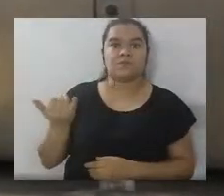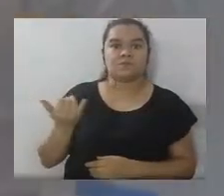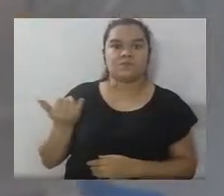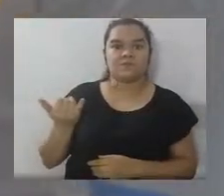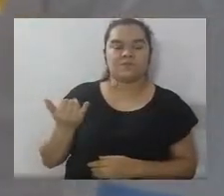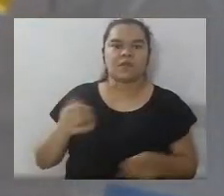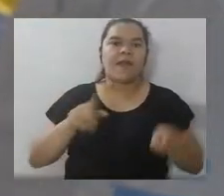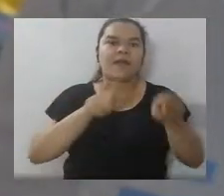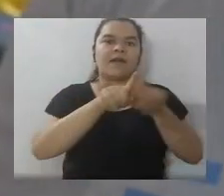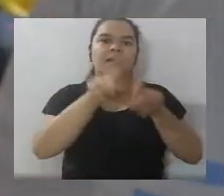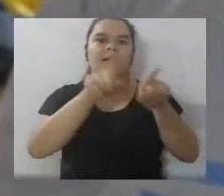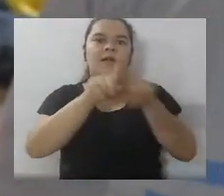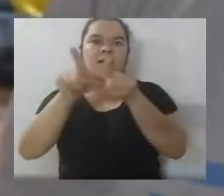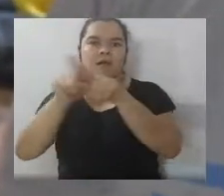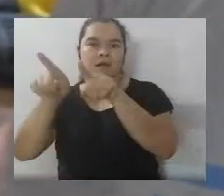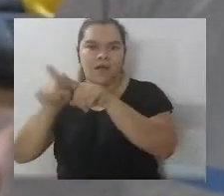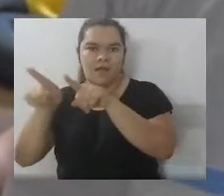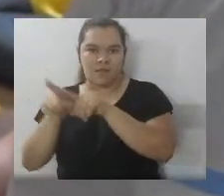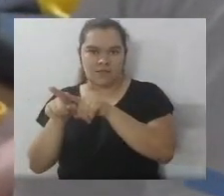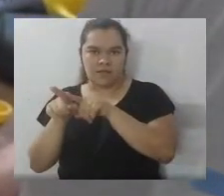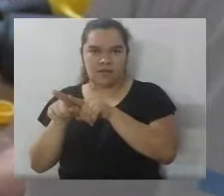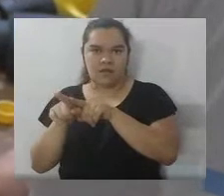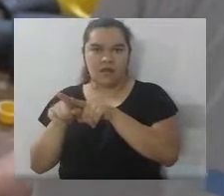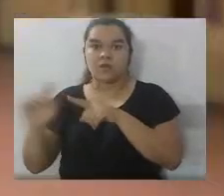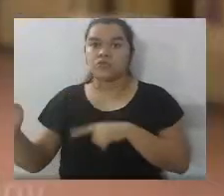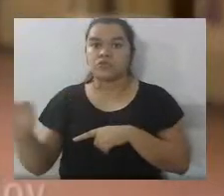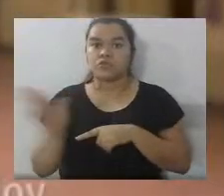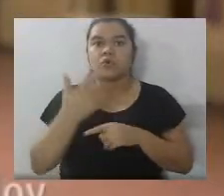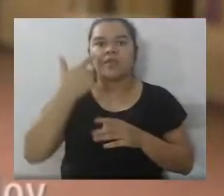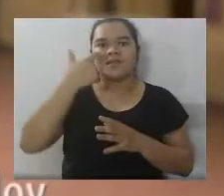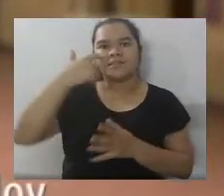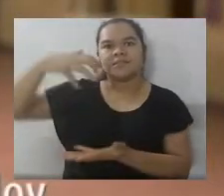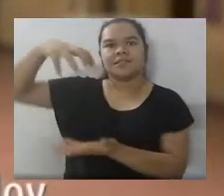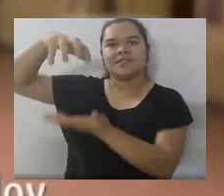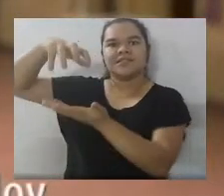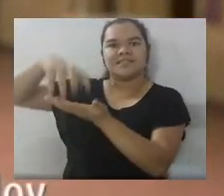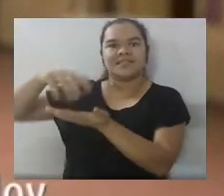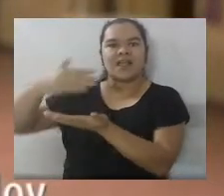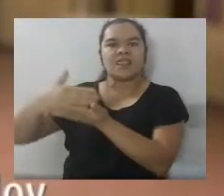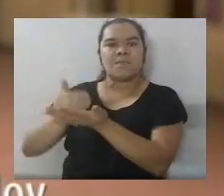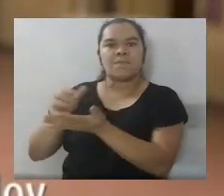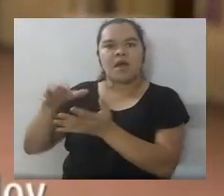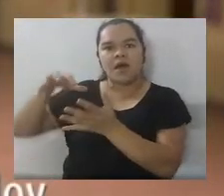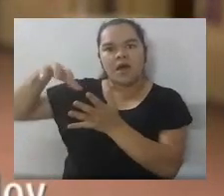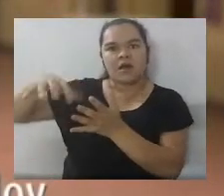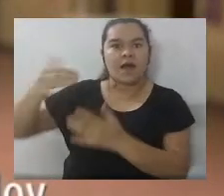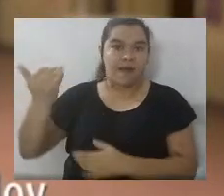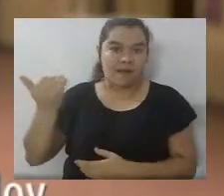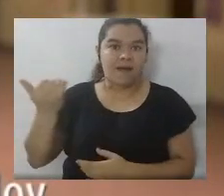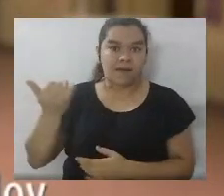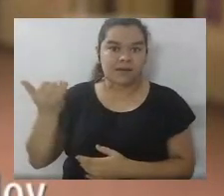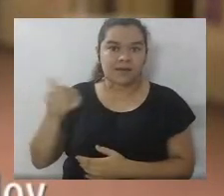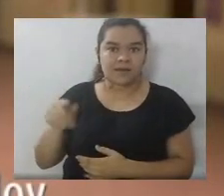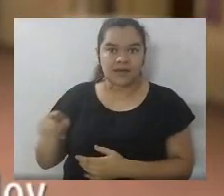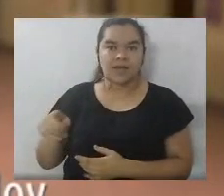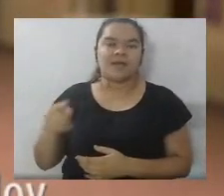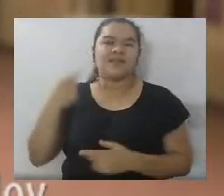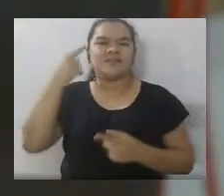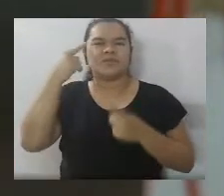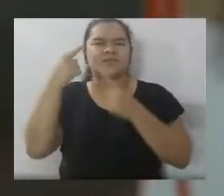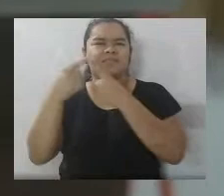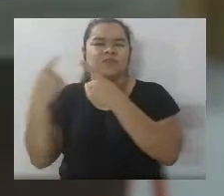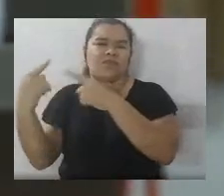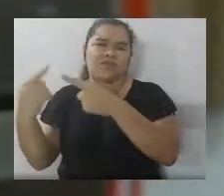Todas las carreras están divididas en departamentos, en direcciones de carrera, cada uno con su función específica,